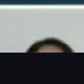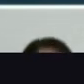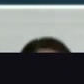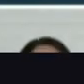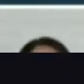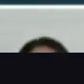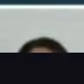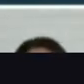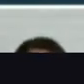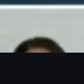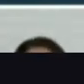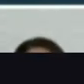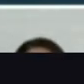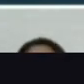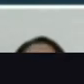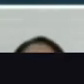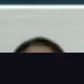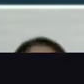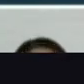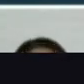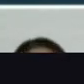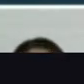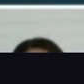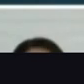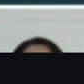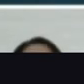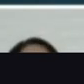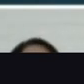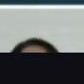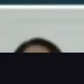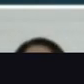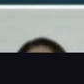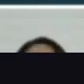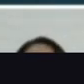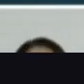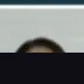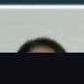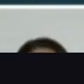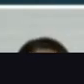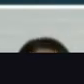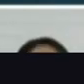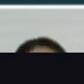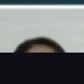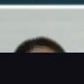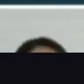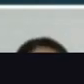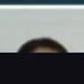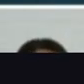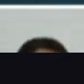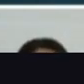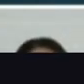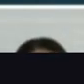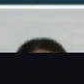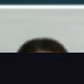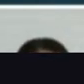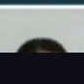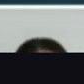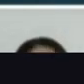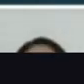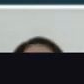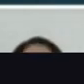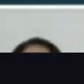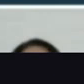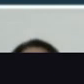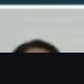próximos dos meses realizarán visitas a las comunidades que se han visto afectadas. El objetivo es conocer las